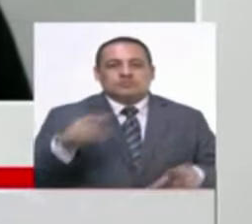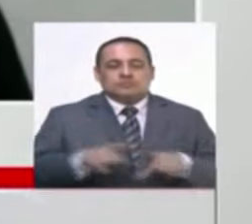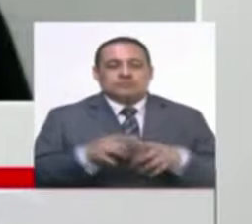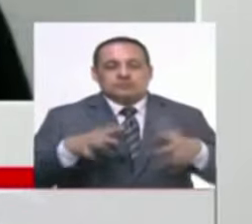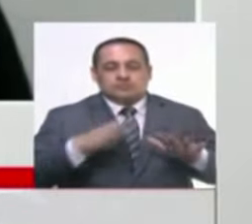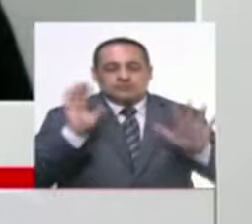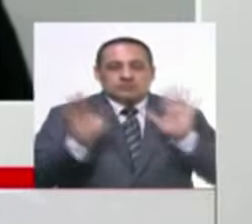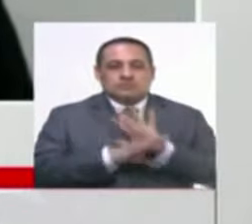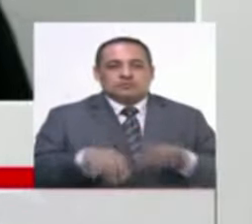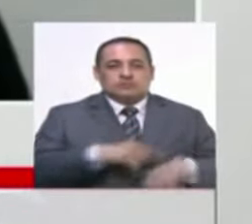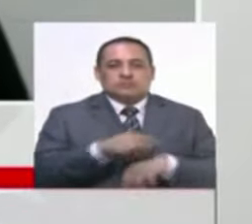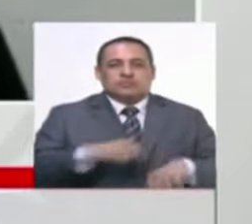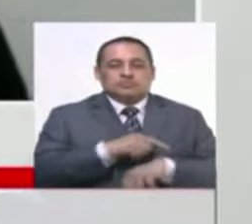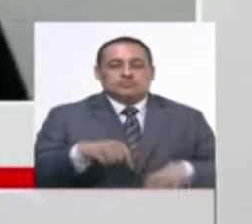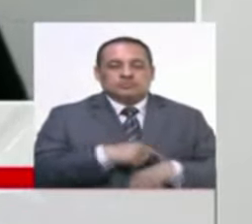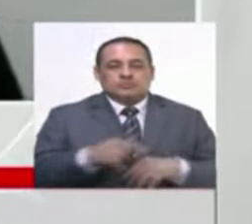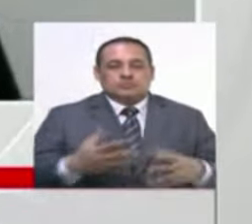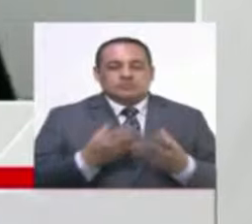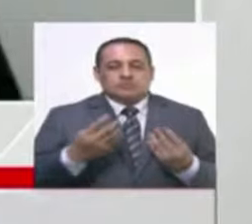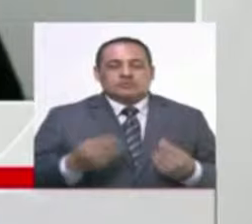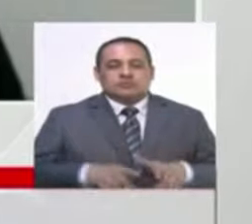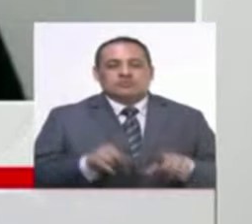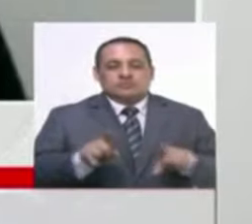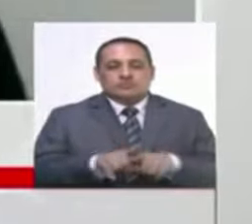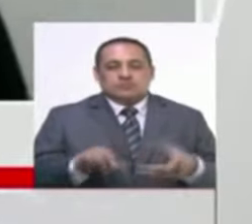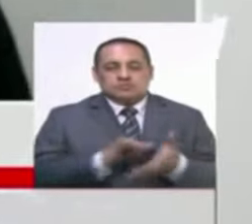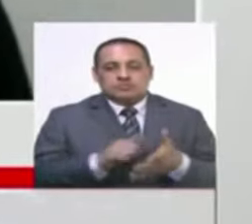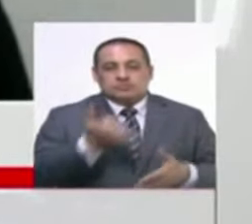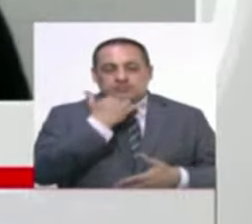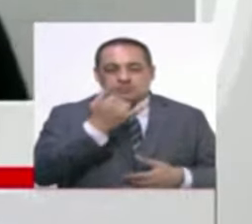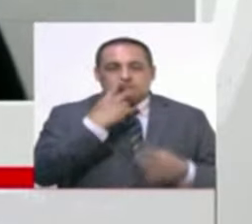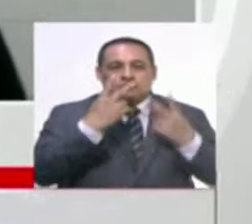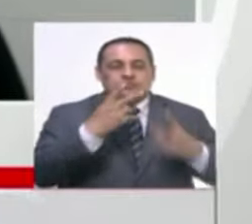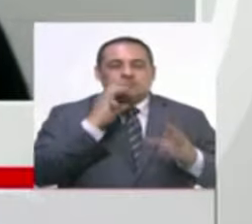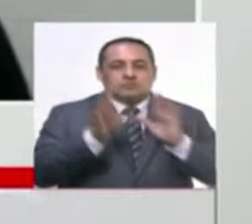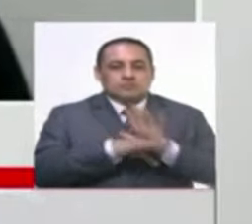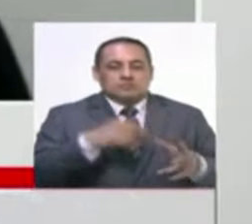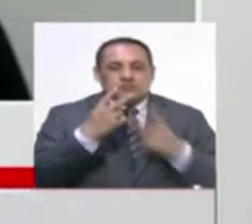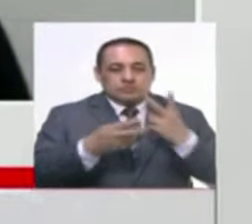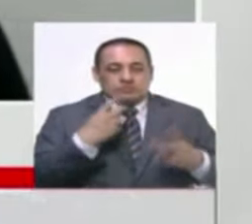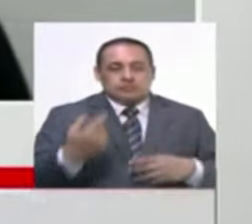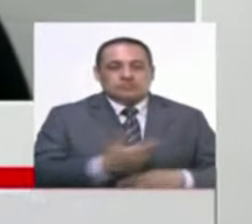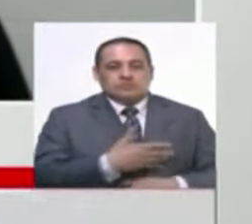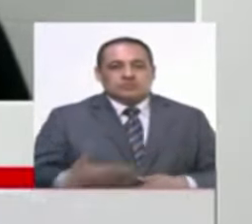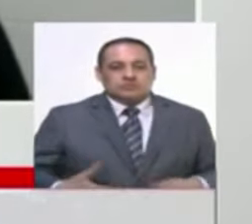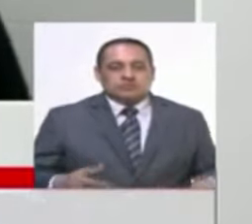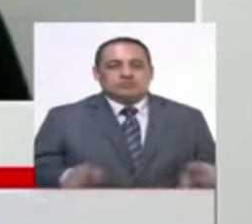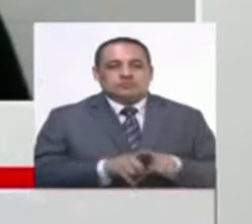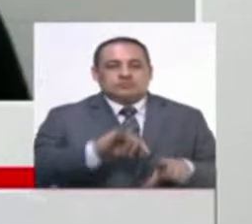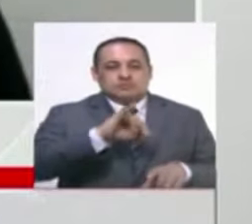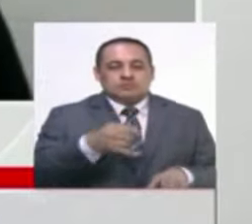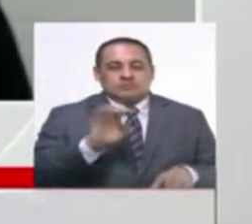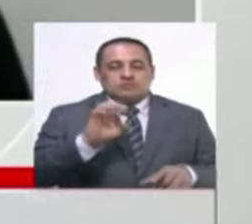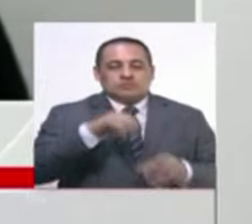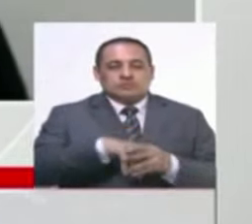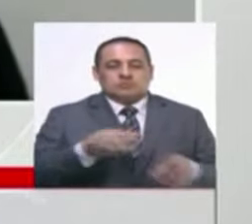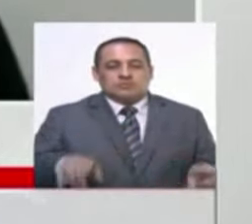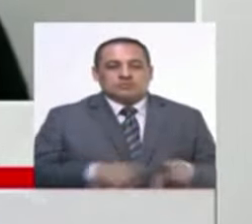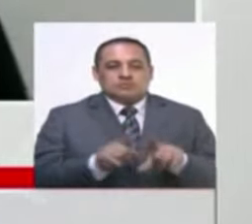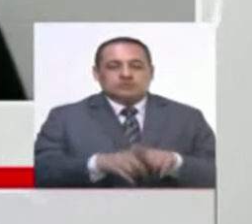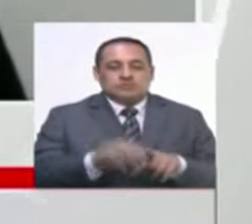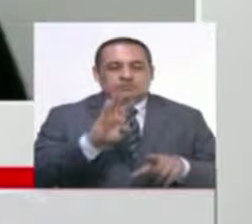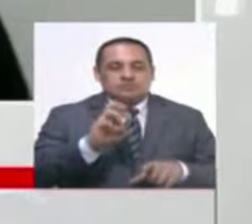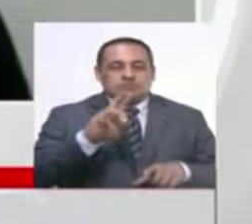que por qué demora tanto, qué está pasando, al extremo de irlo a visitar al mismo presidente del Jurado Nacional de Elecciones, el mismo Bruno